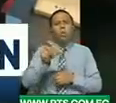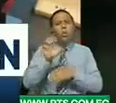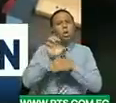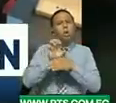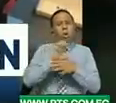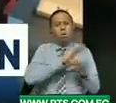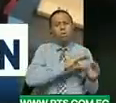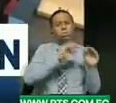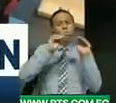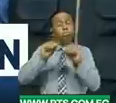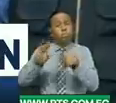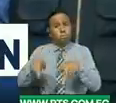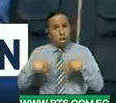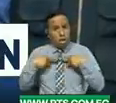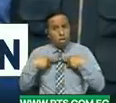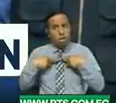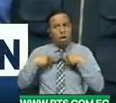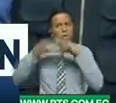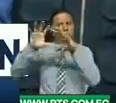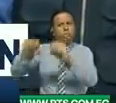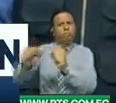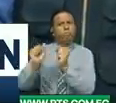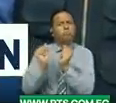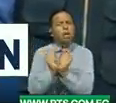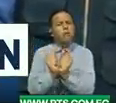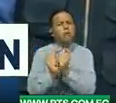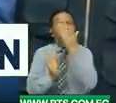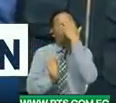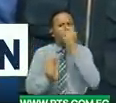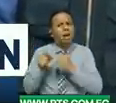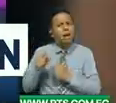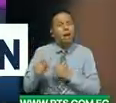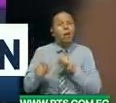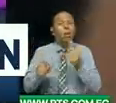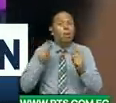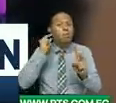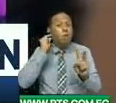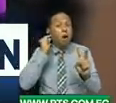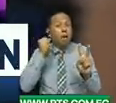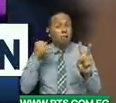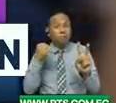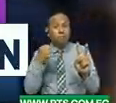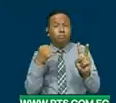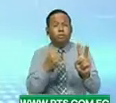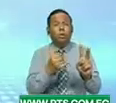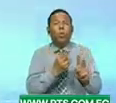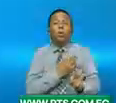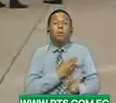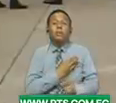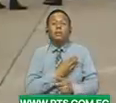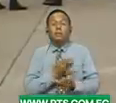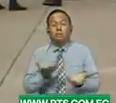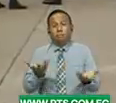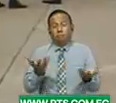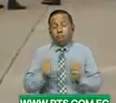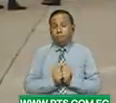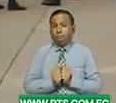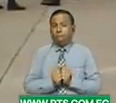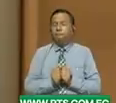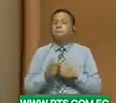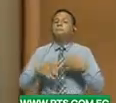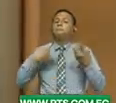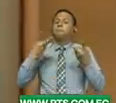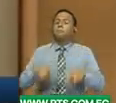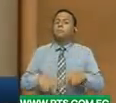por presunta violación de dos universitarias. Además, tras 24 horas